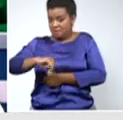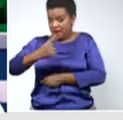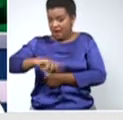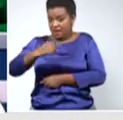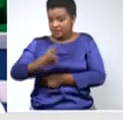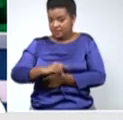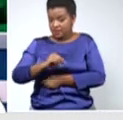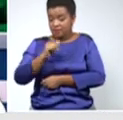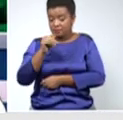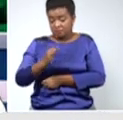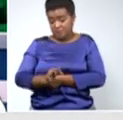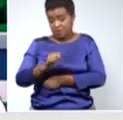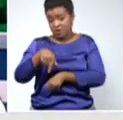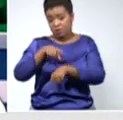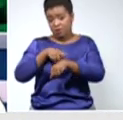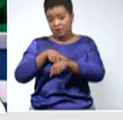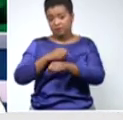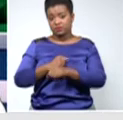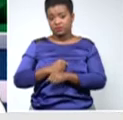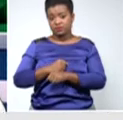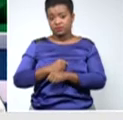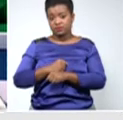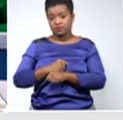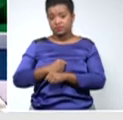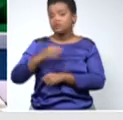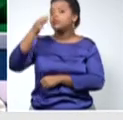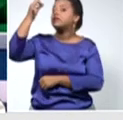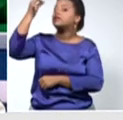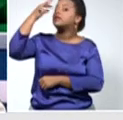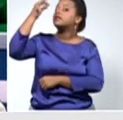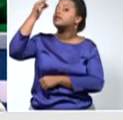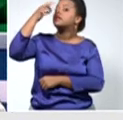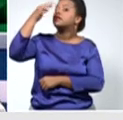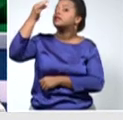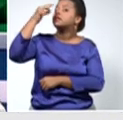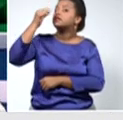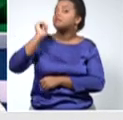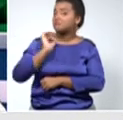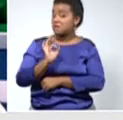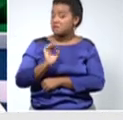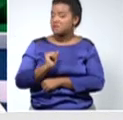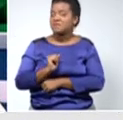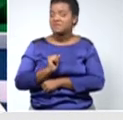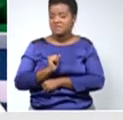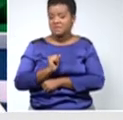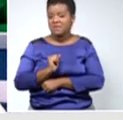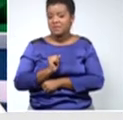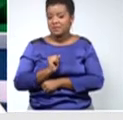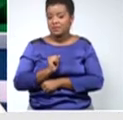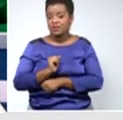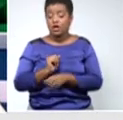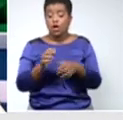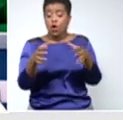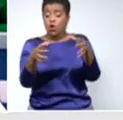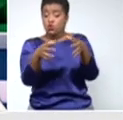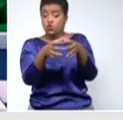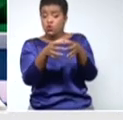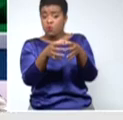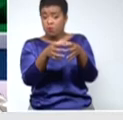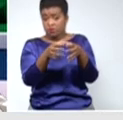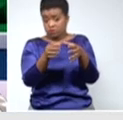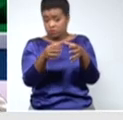estos momentos. Nasalferón es la gotica que usamos por la nariz. El grupo que se ha